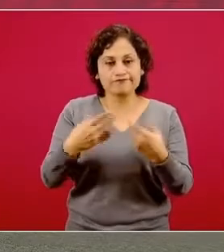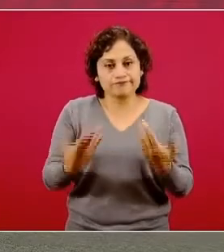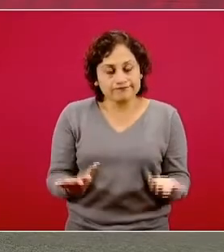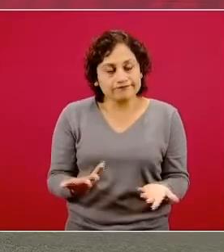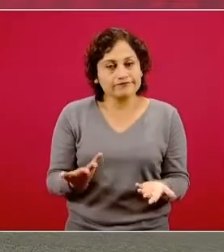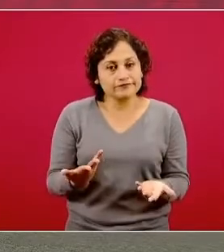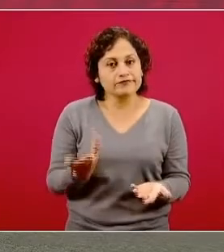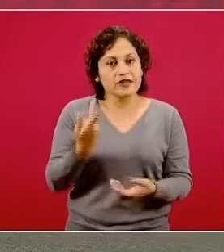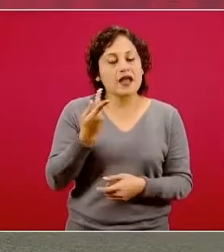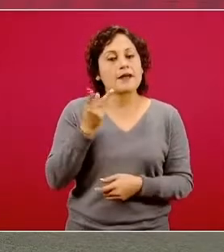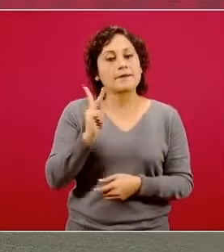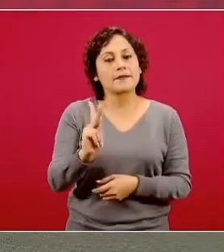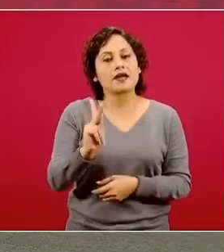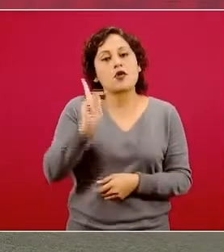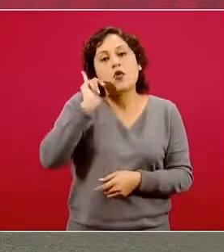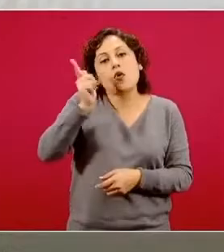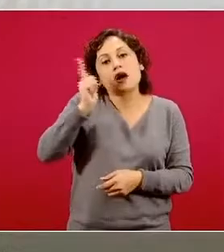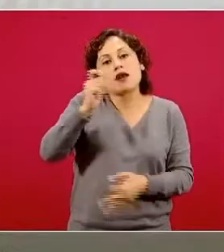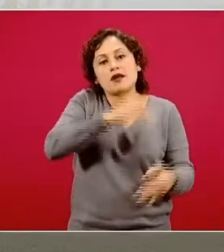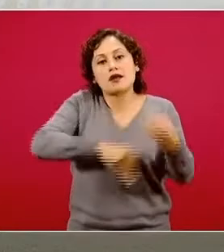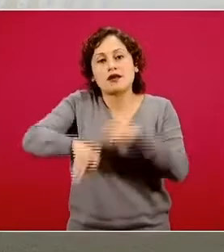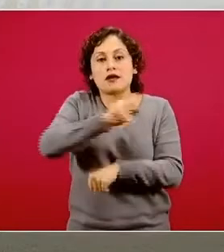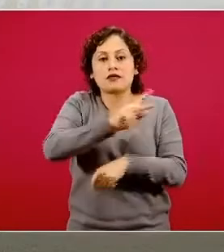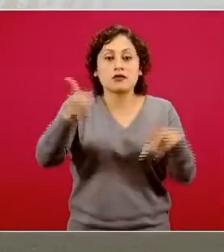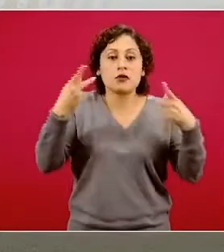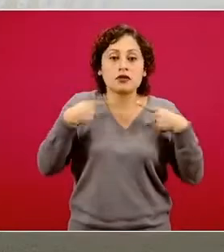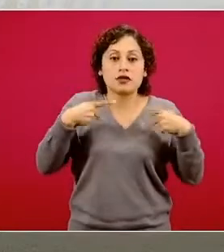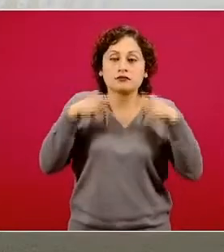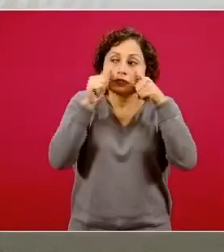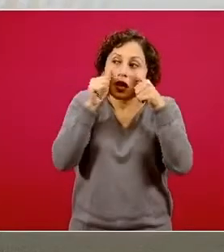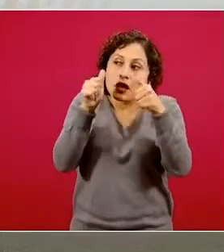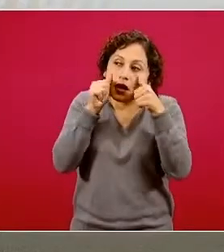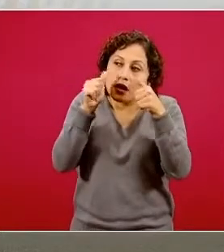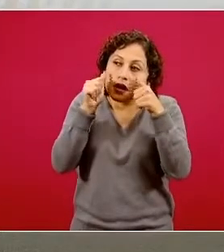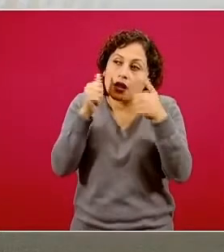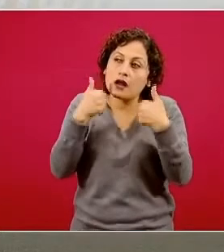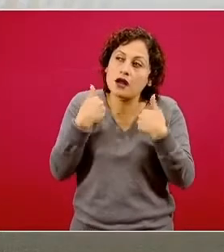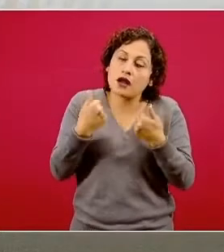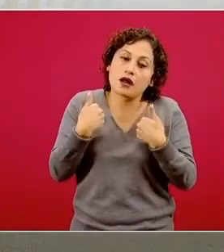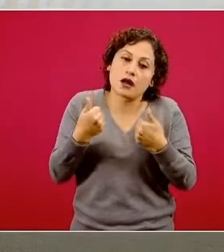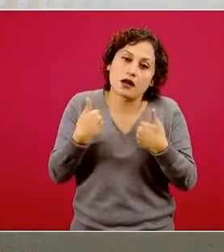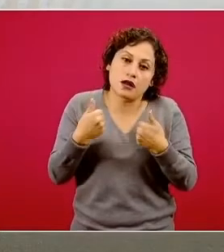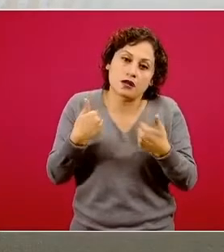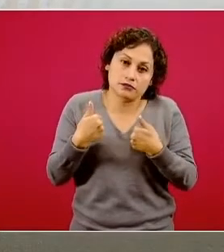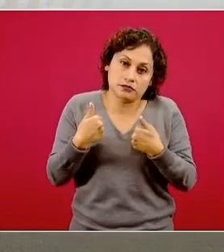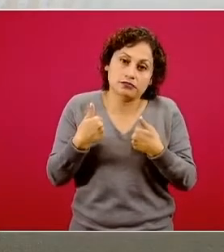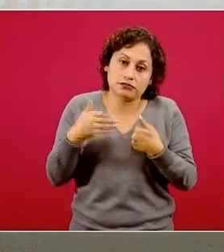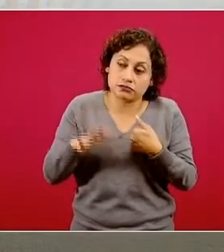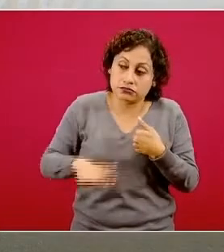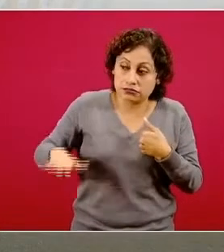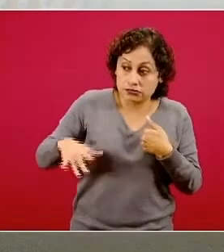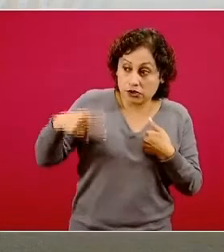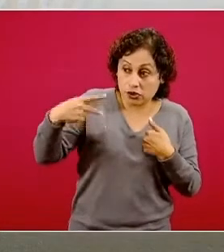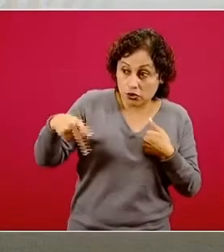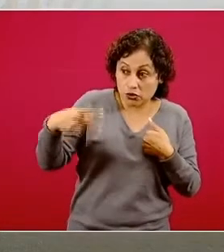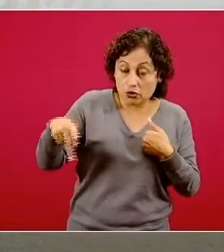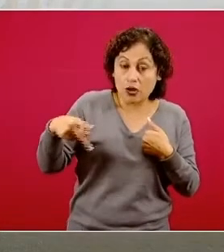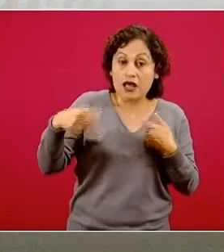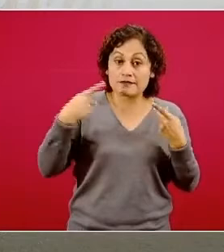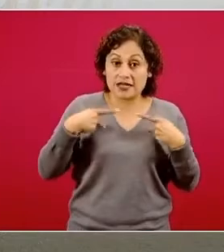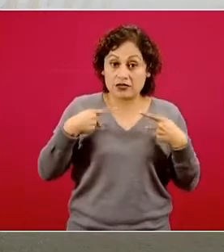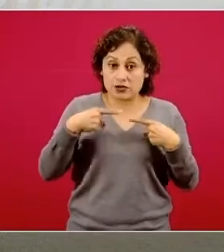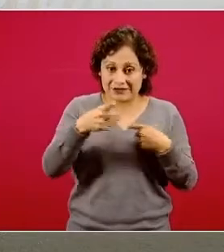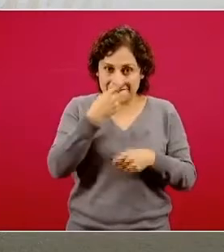las personas sigan escuchando, y que todas estas personas que están trabajando acá, comerciantes,